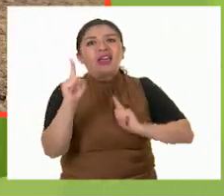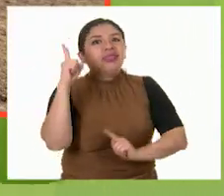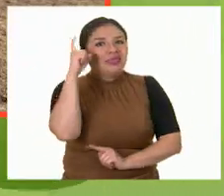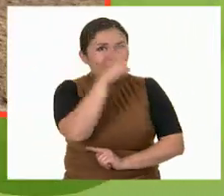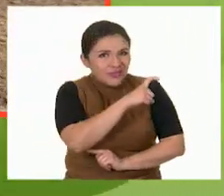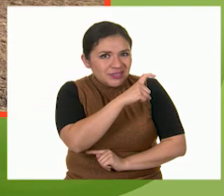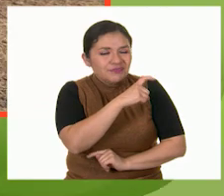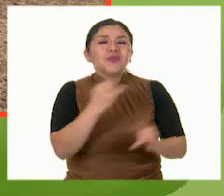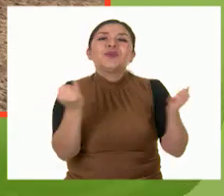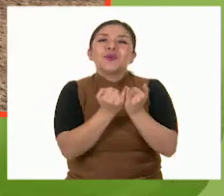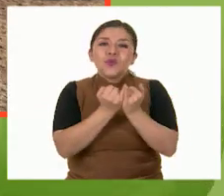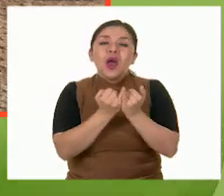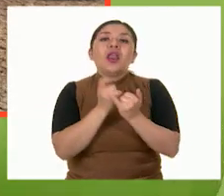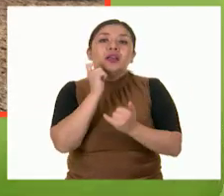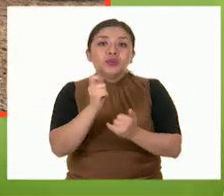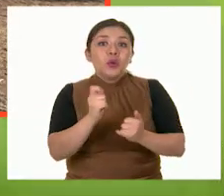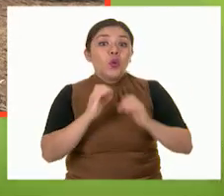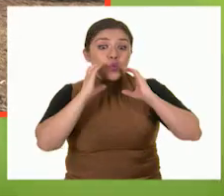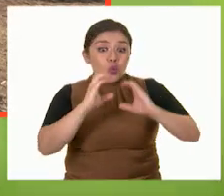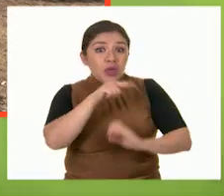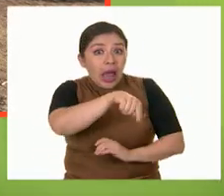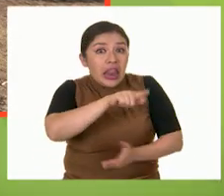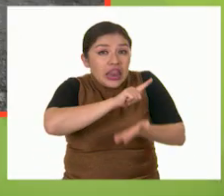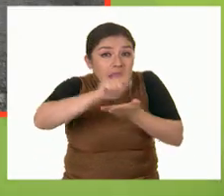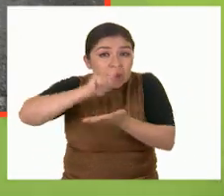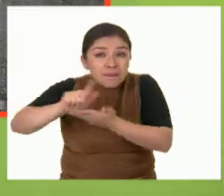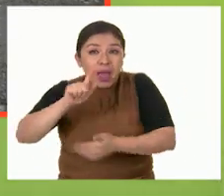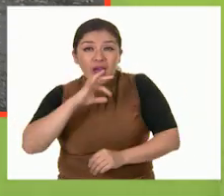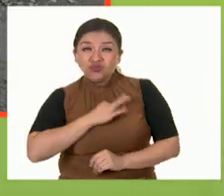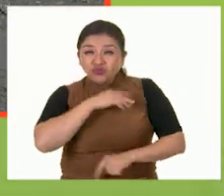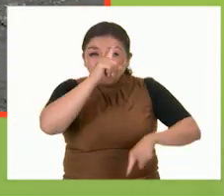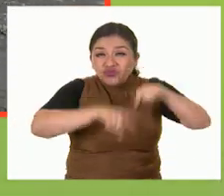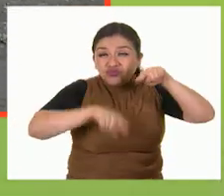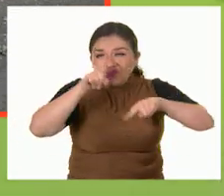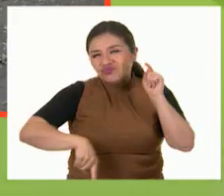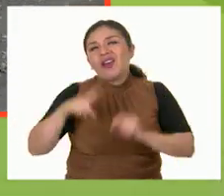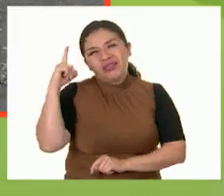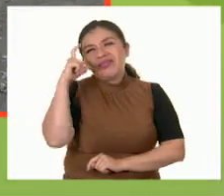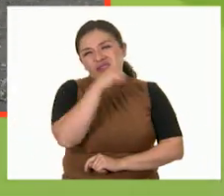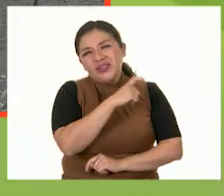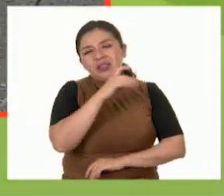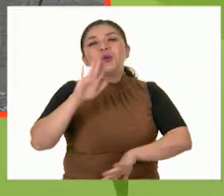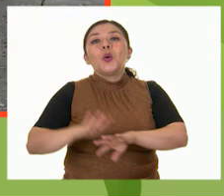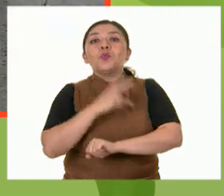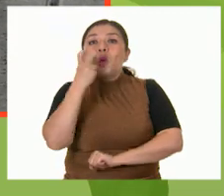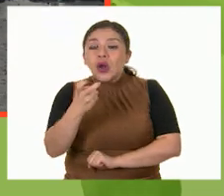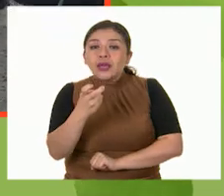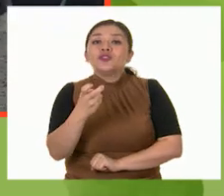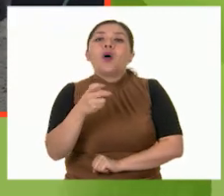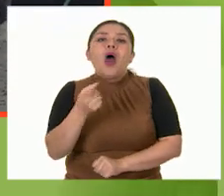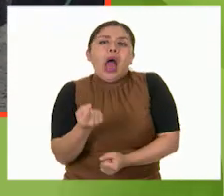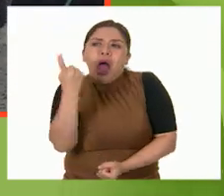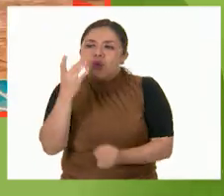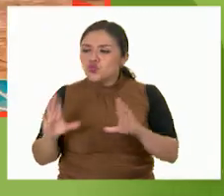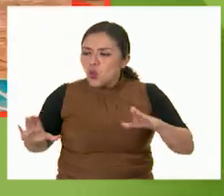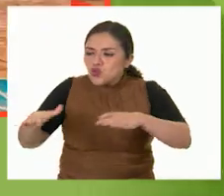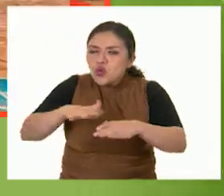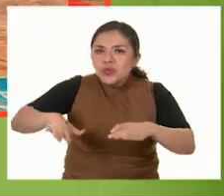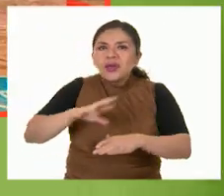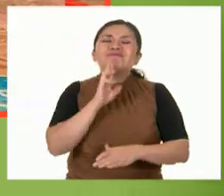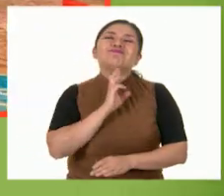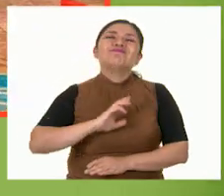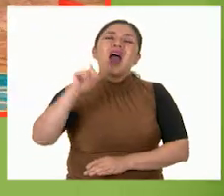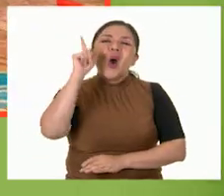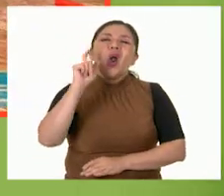es difícil tenerlas debidamente limpias y desinfectadas. Es por eso que en algunas comunidades se